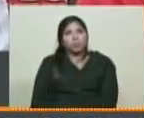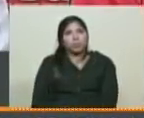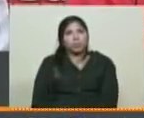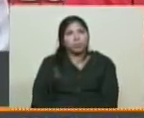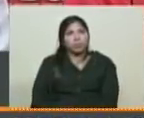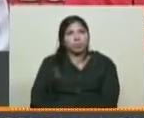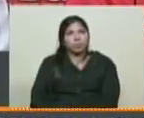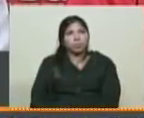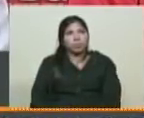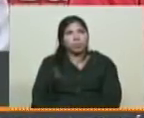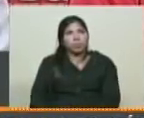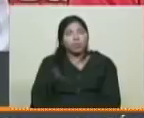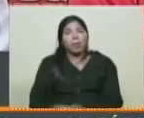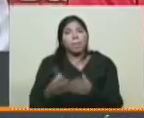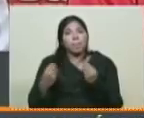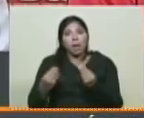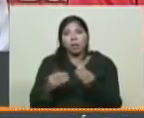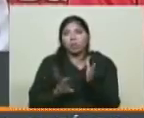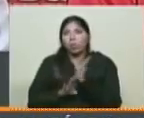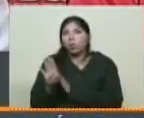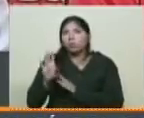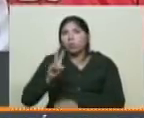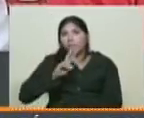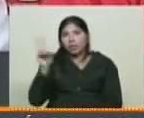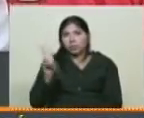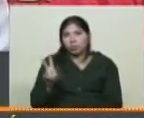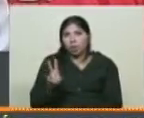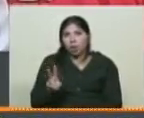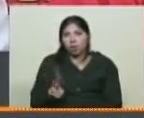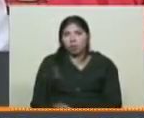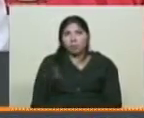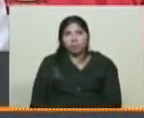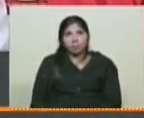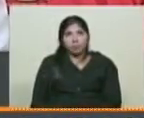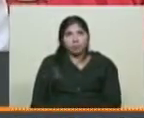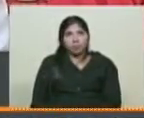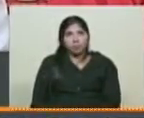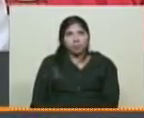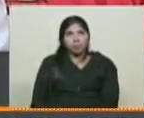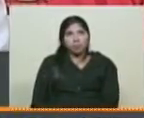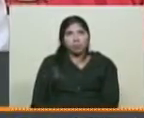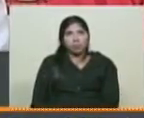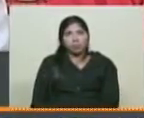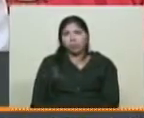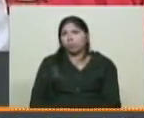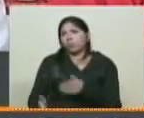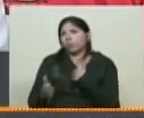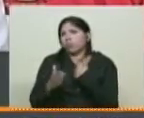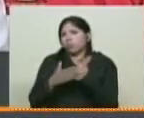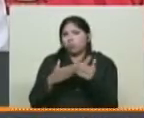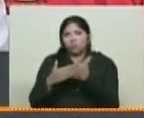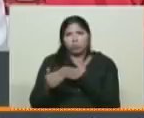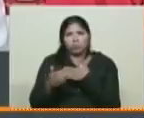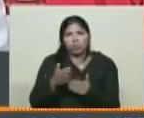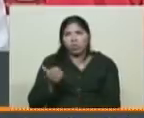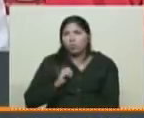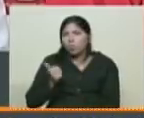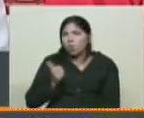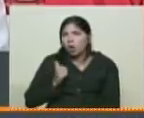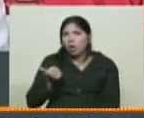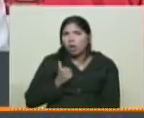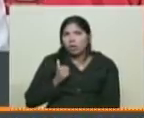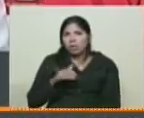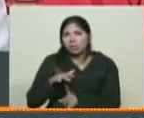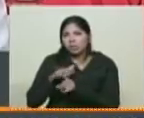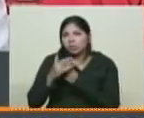Venezuela profunda, la cual nosotros seguimos amando y la vamos a seguir defendiendo ante quien sea, en cualquier circunstancia. Y el